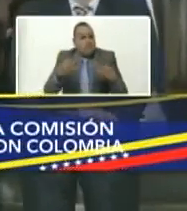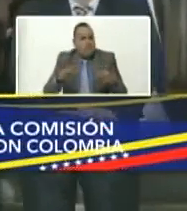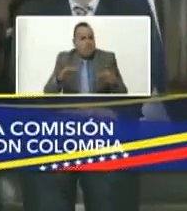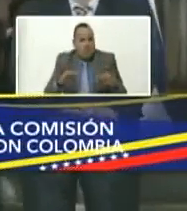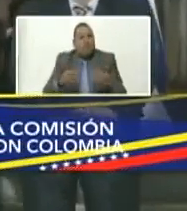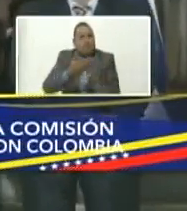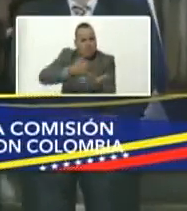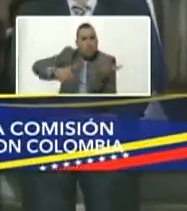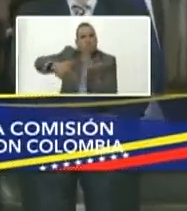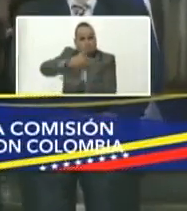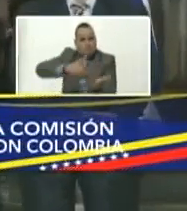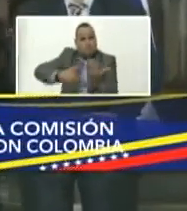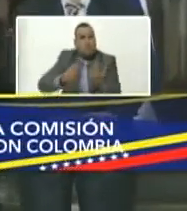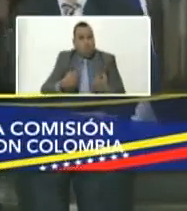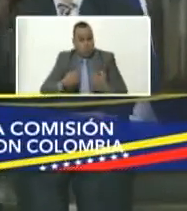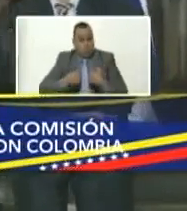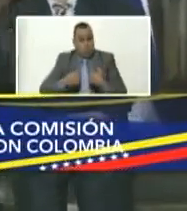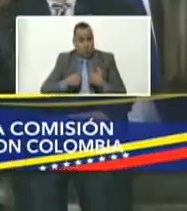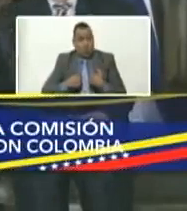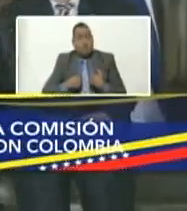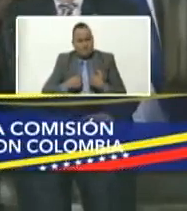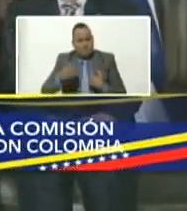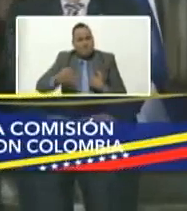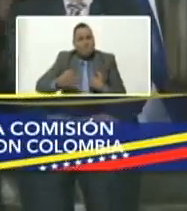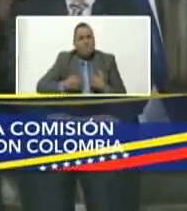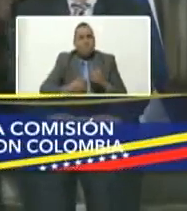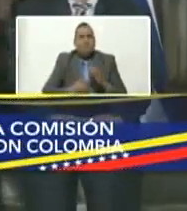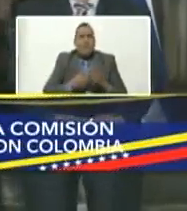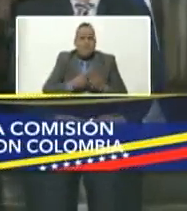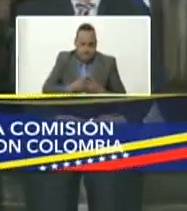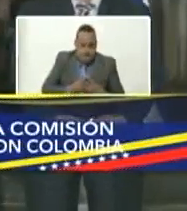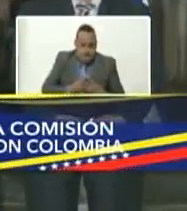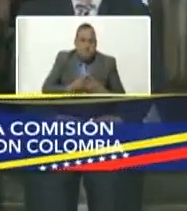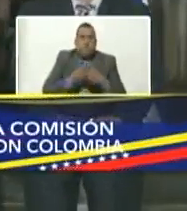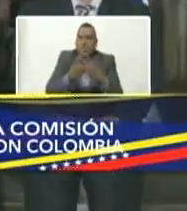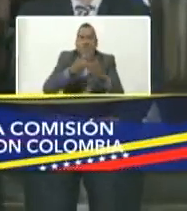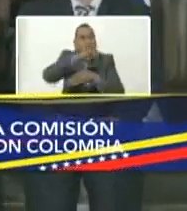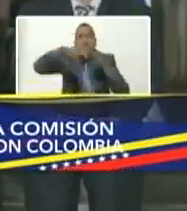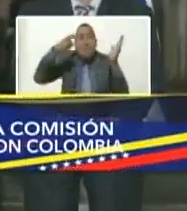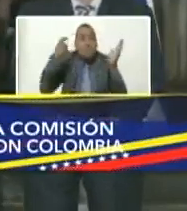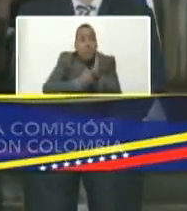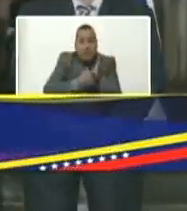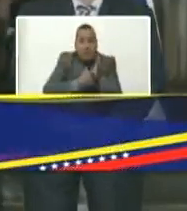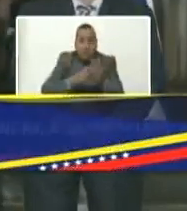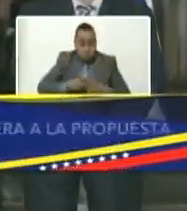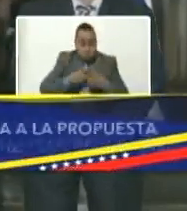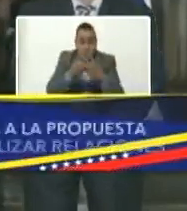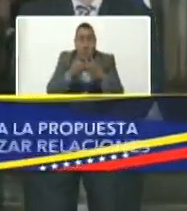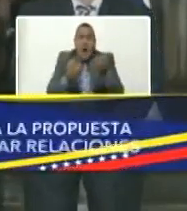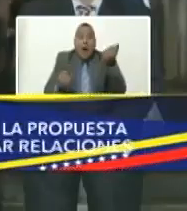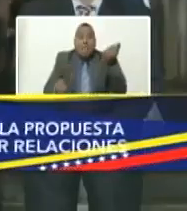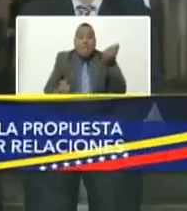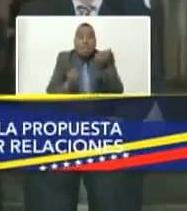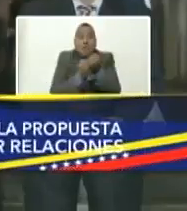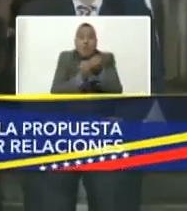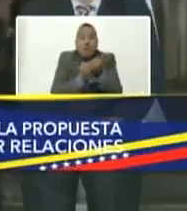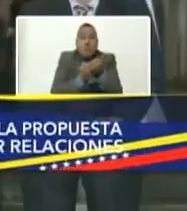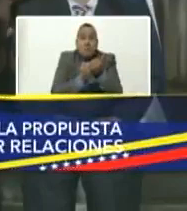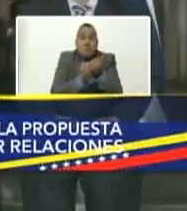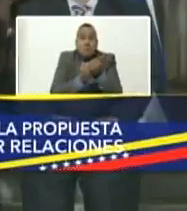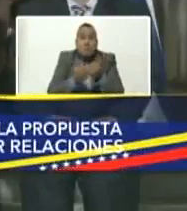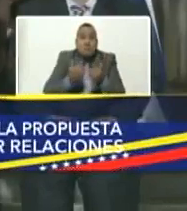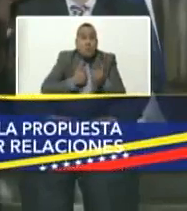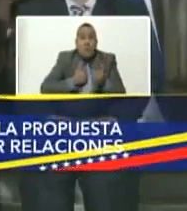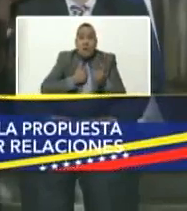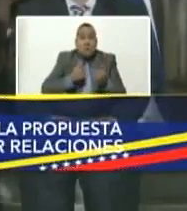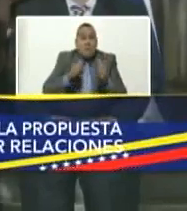relaciones. Y yo manifiesto mi voluntad absoluta de apoyar todas las iniciativas que